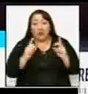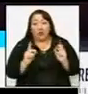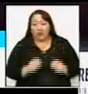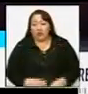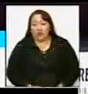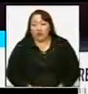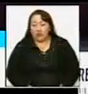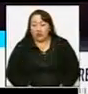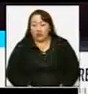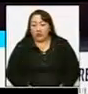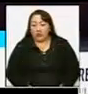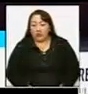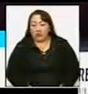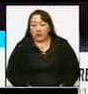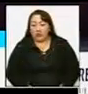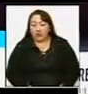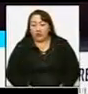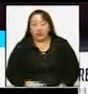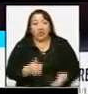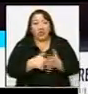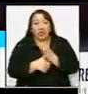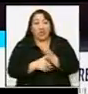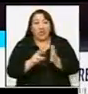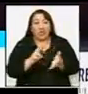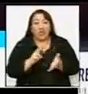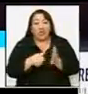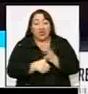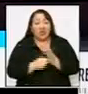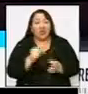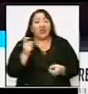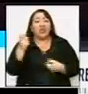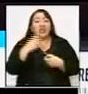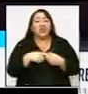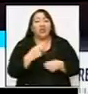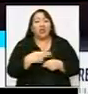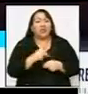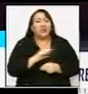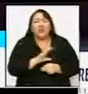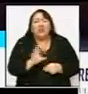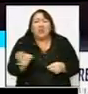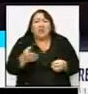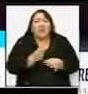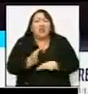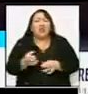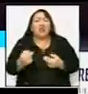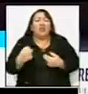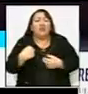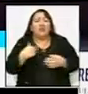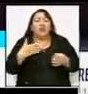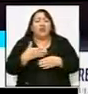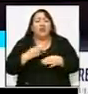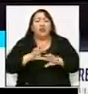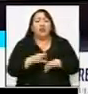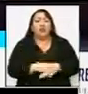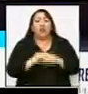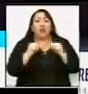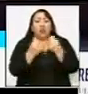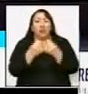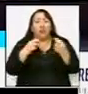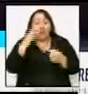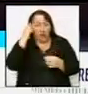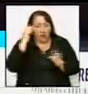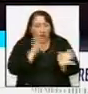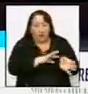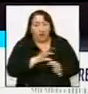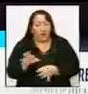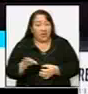acuerdo. La RENIES simplemente registra individuos a la población. No tiene ninguna atribución de influencia, absolutamente nada de nada,